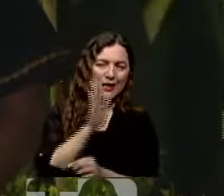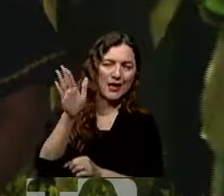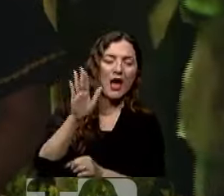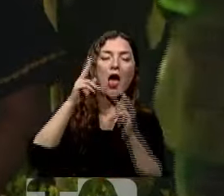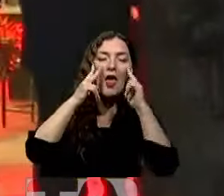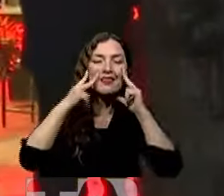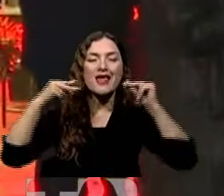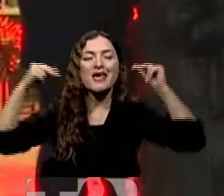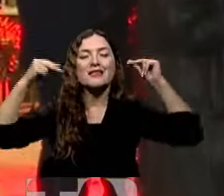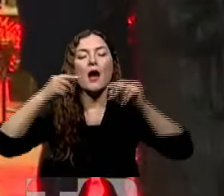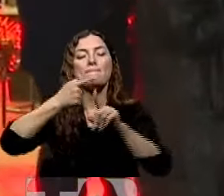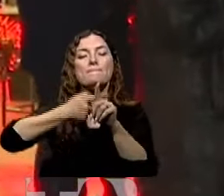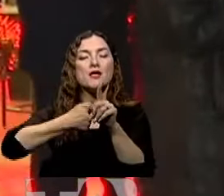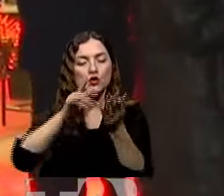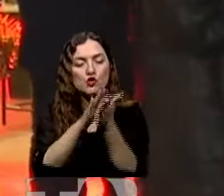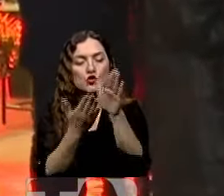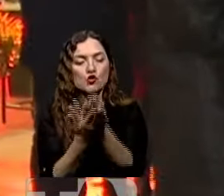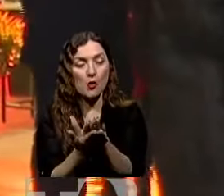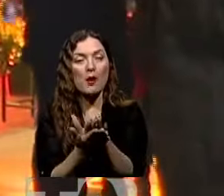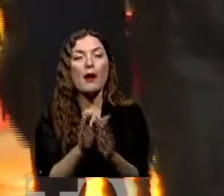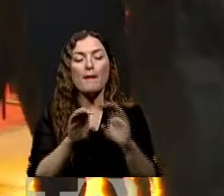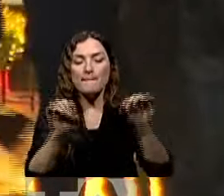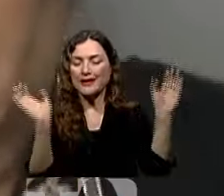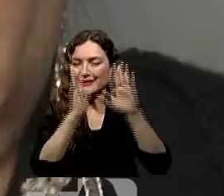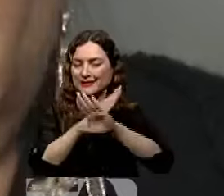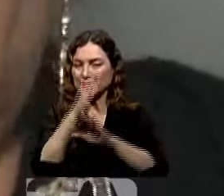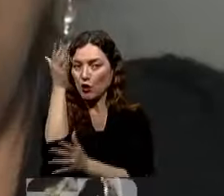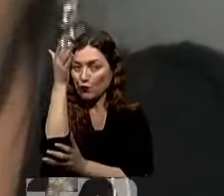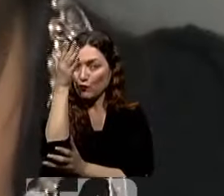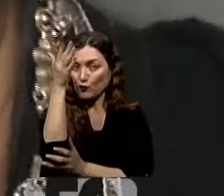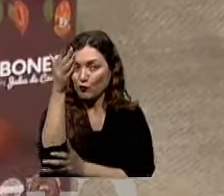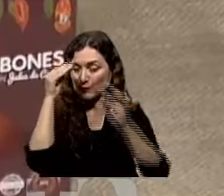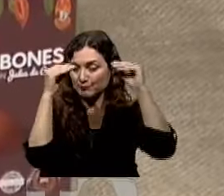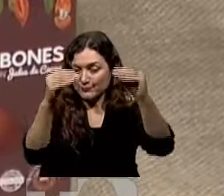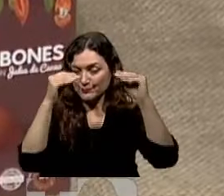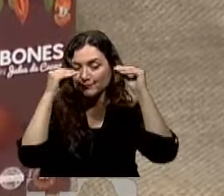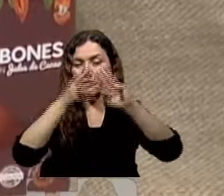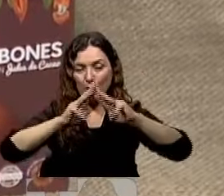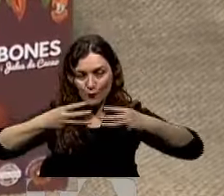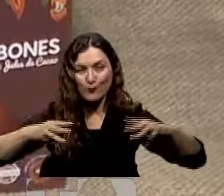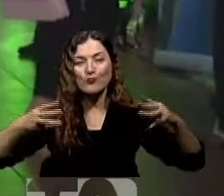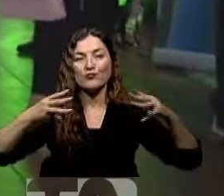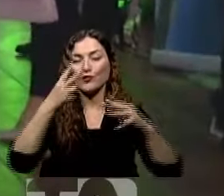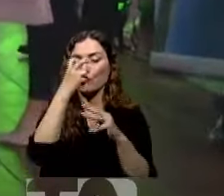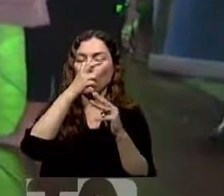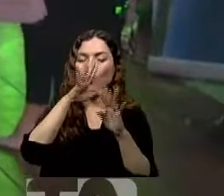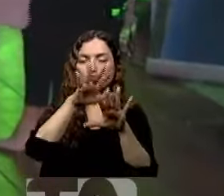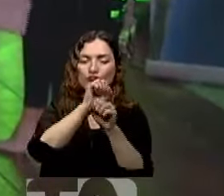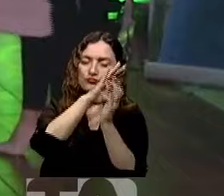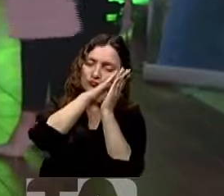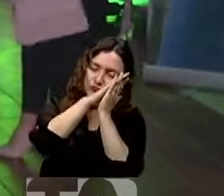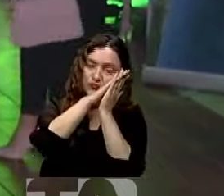en el mes de noviembre. Se trata de becas que incluyen conferencias, masterclass, kit de materiales, hospedaje y